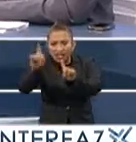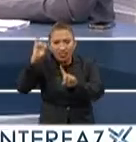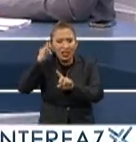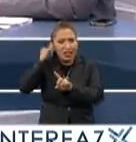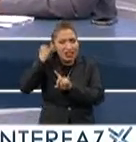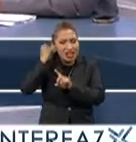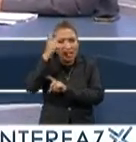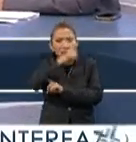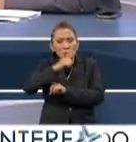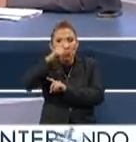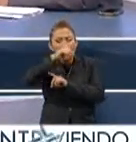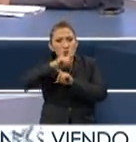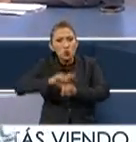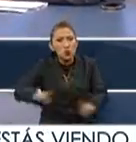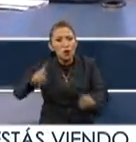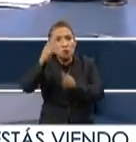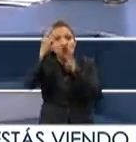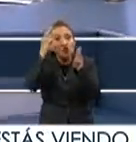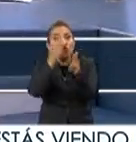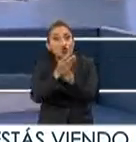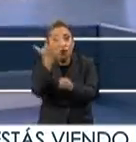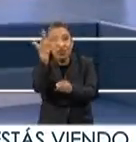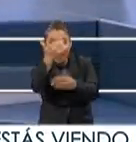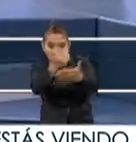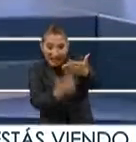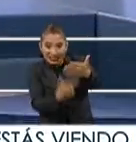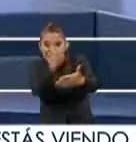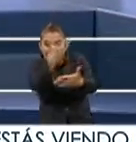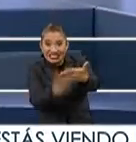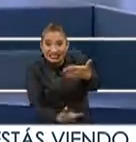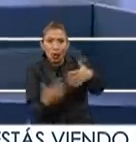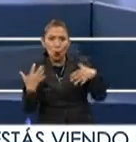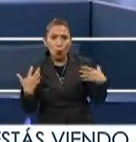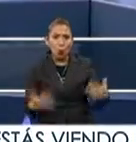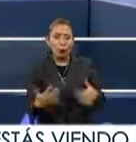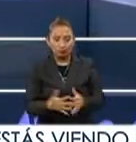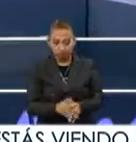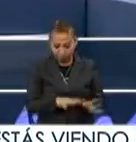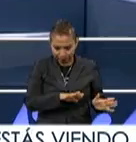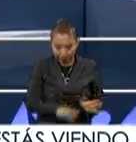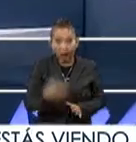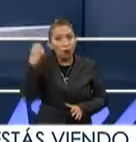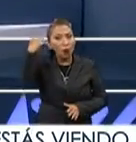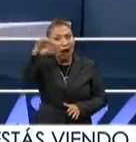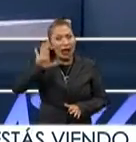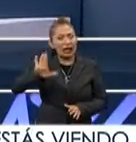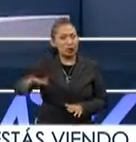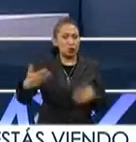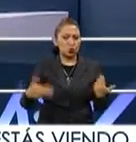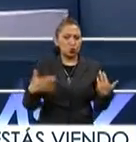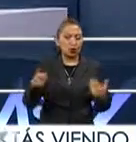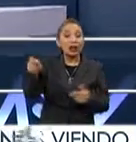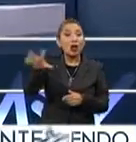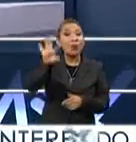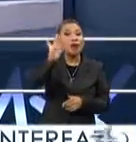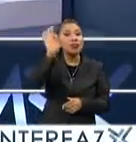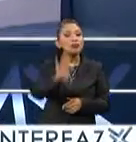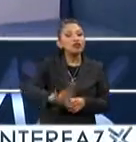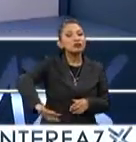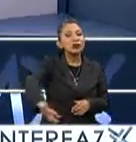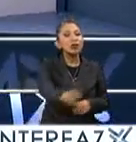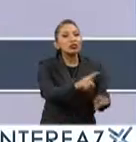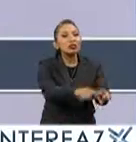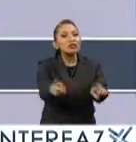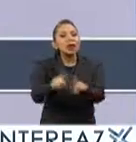y multilingüismo en el mundo. Estamos entre los 10 primeros países. Entonces, Oaxaca representa más del 40% de